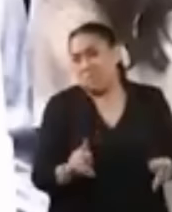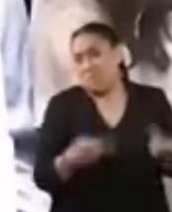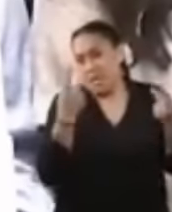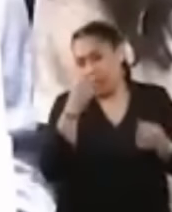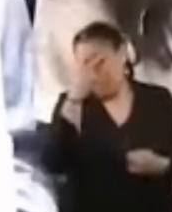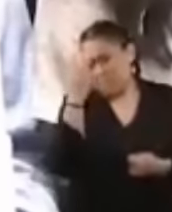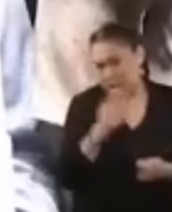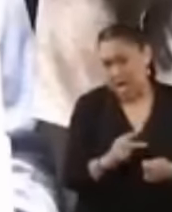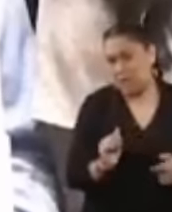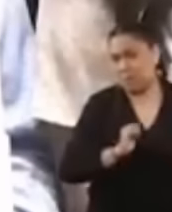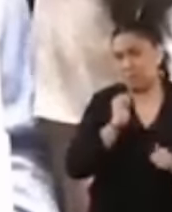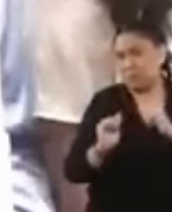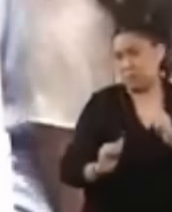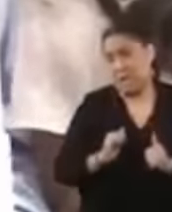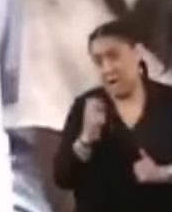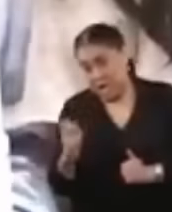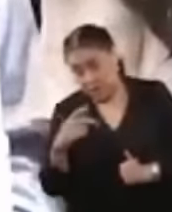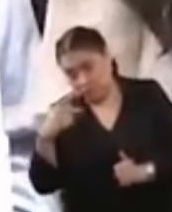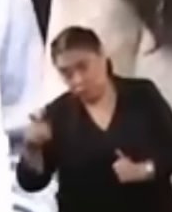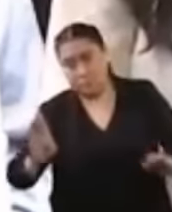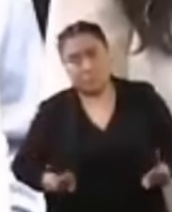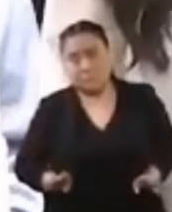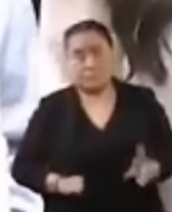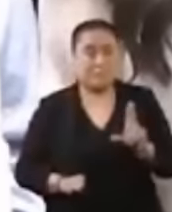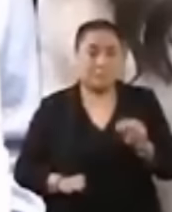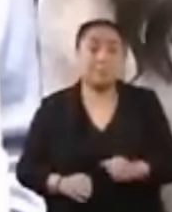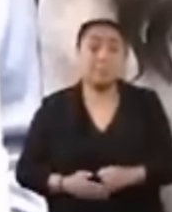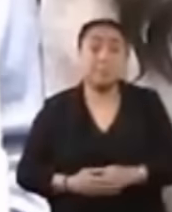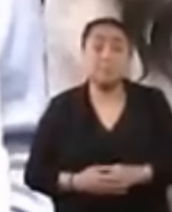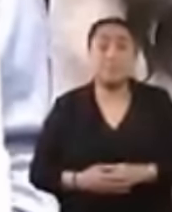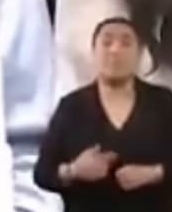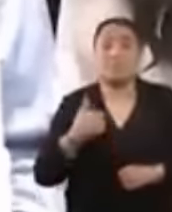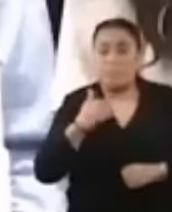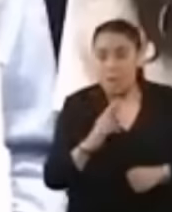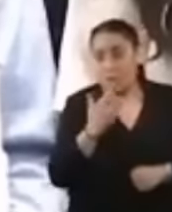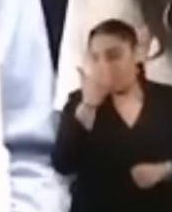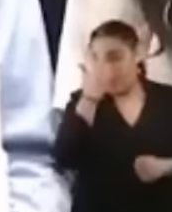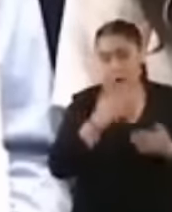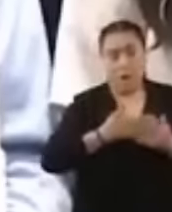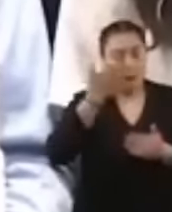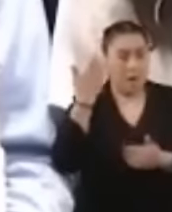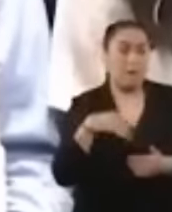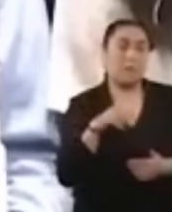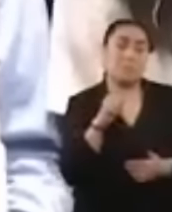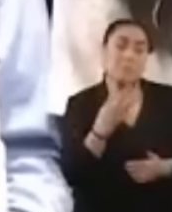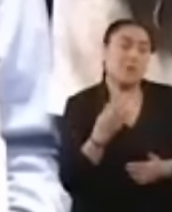Hoy quiero recordarles que un 23 de marzo de